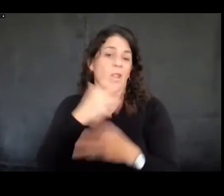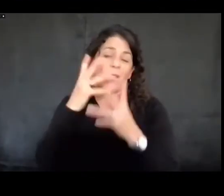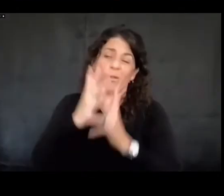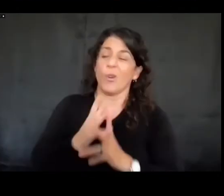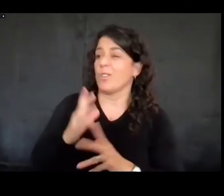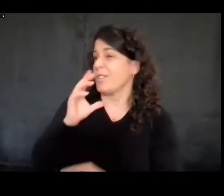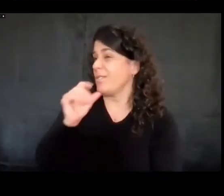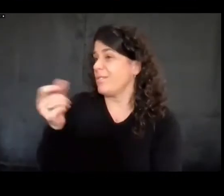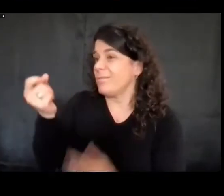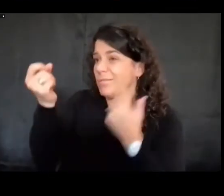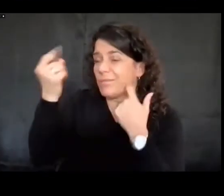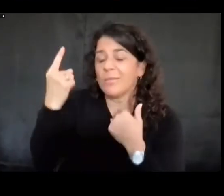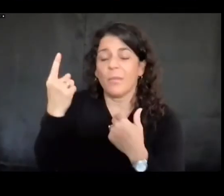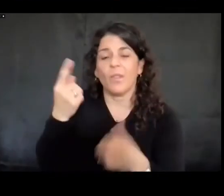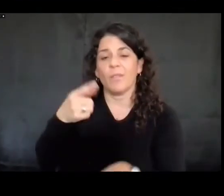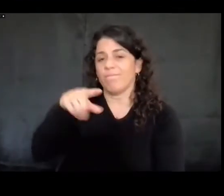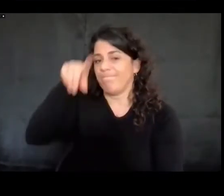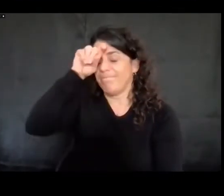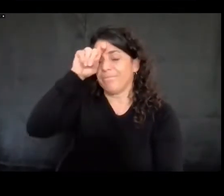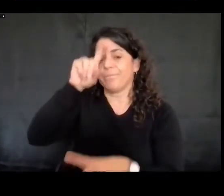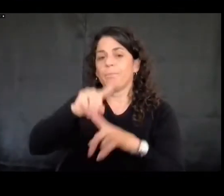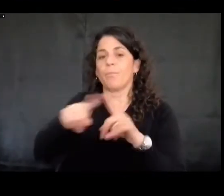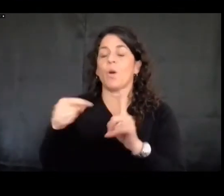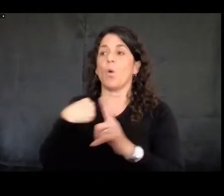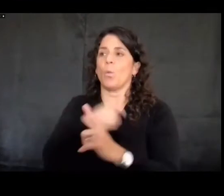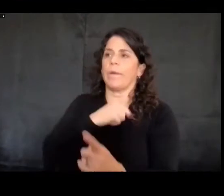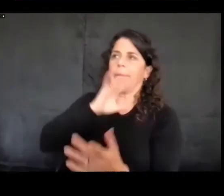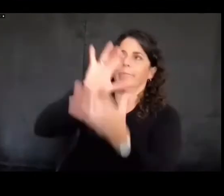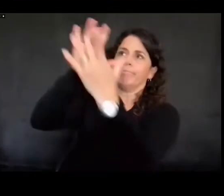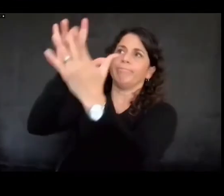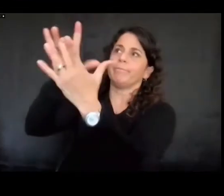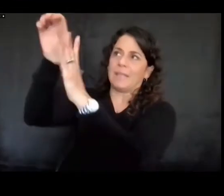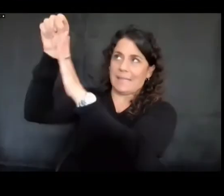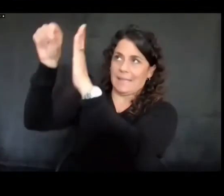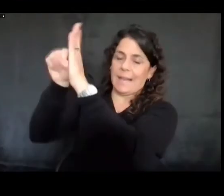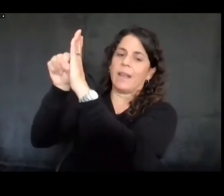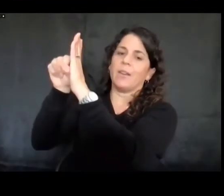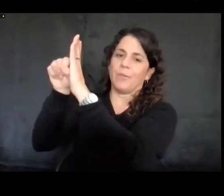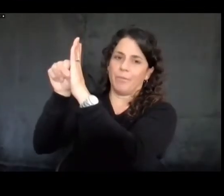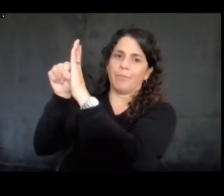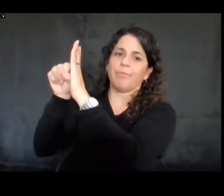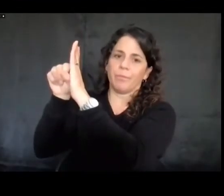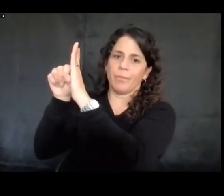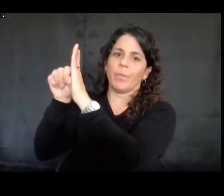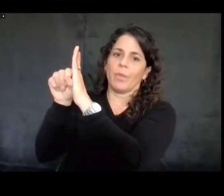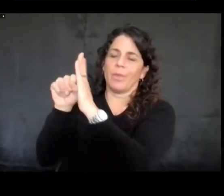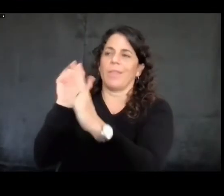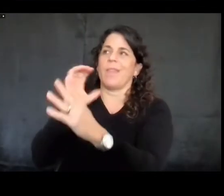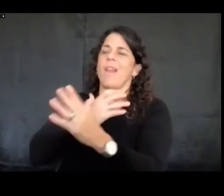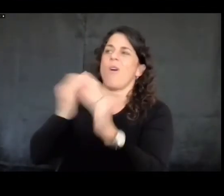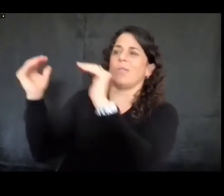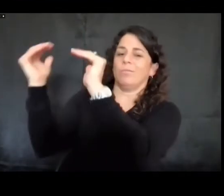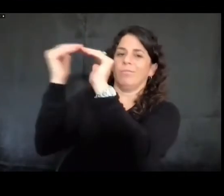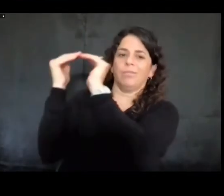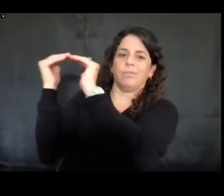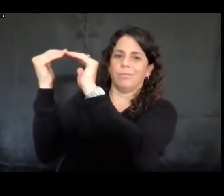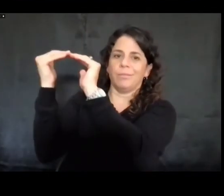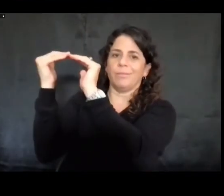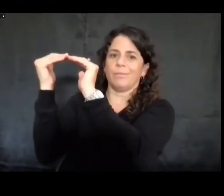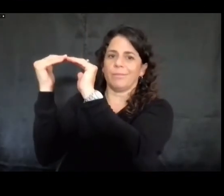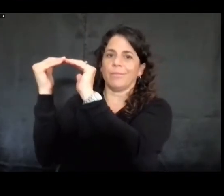tenía sentido para nosotros nosotros ya hablamos con el estado y con nuestros colegas